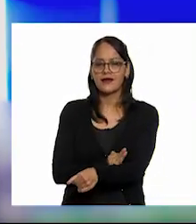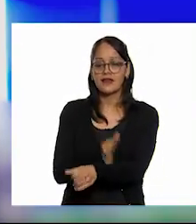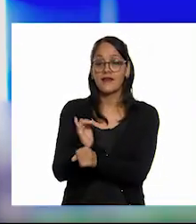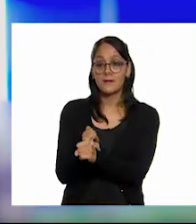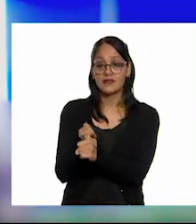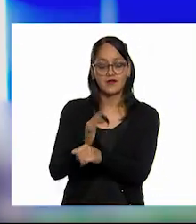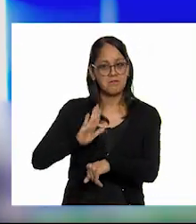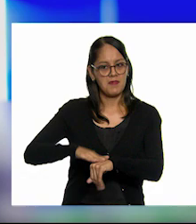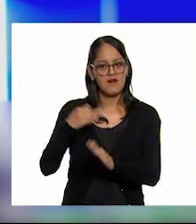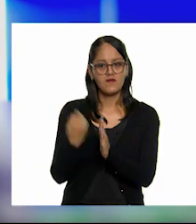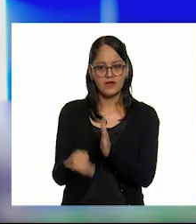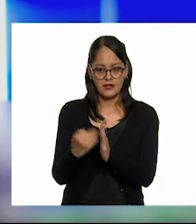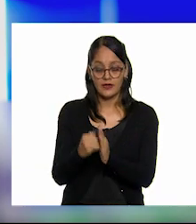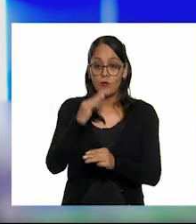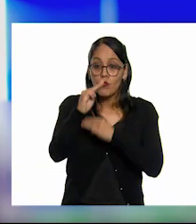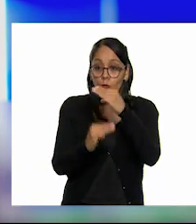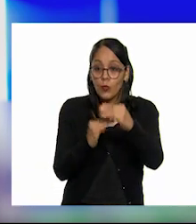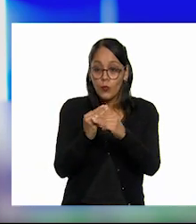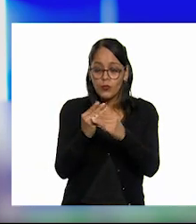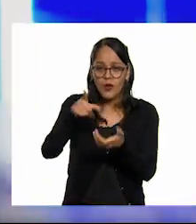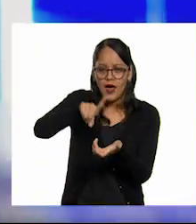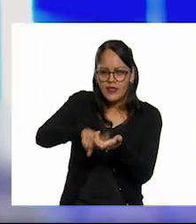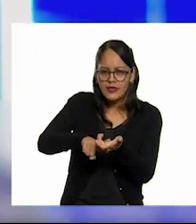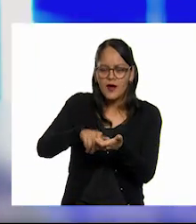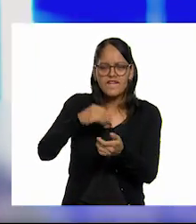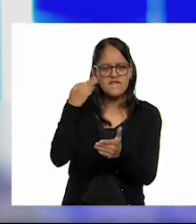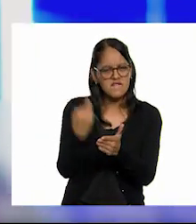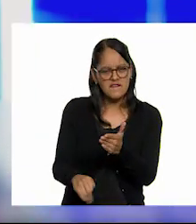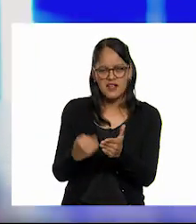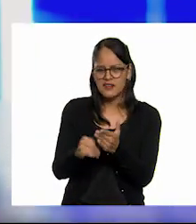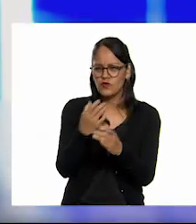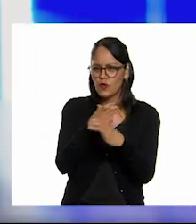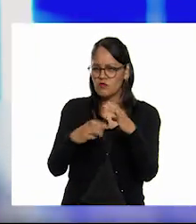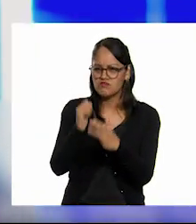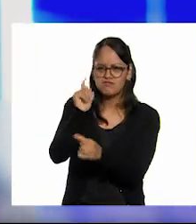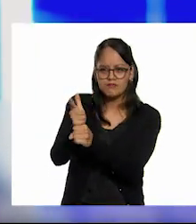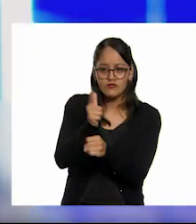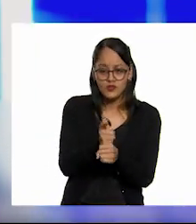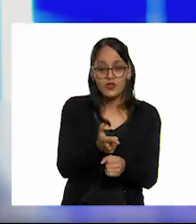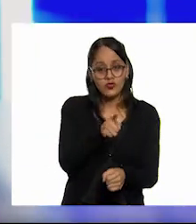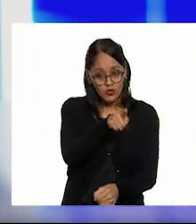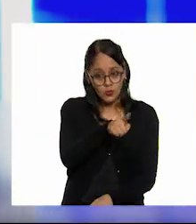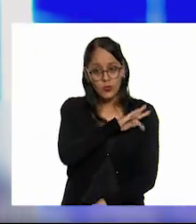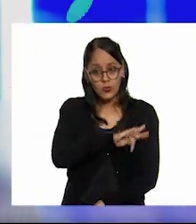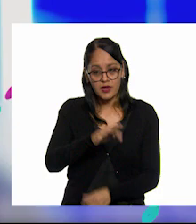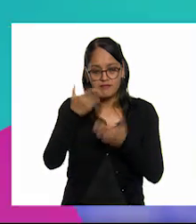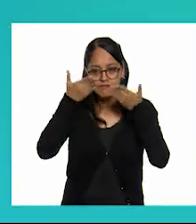mundo cada vez hay más cosas por descubrir y tú puedes ser la llave de ese conocimiento.